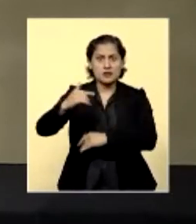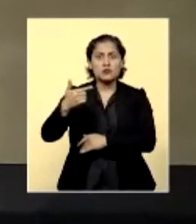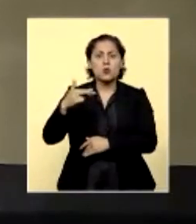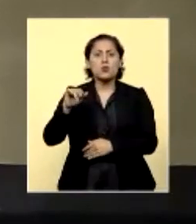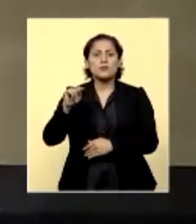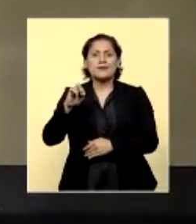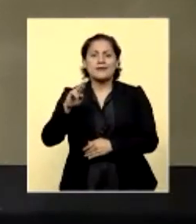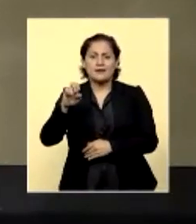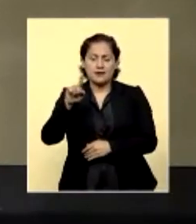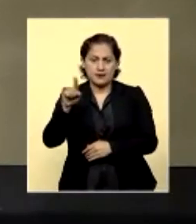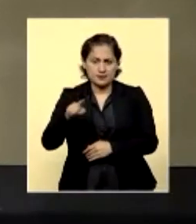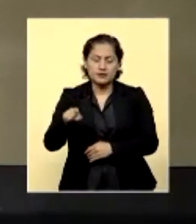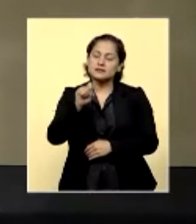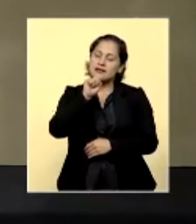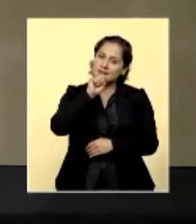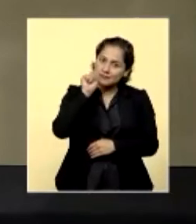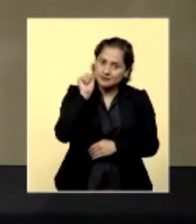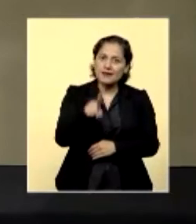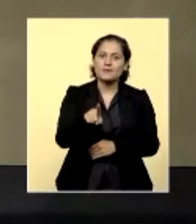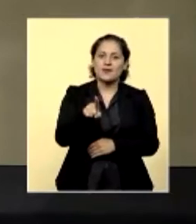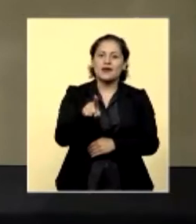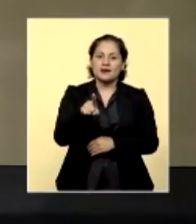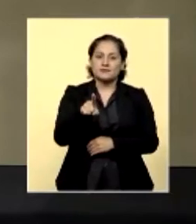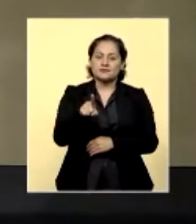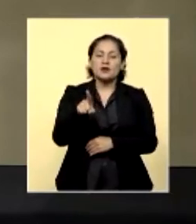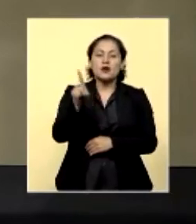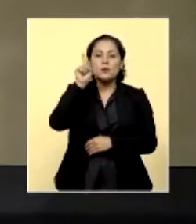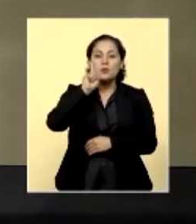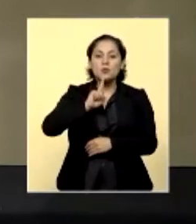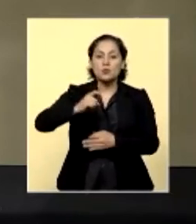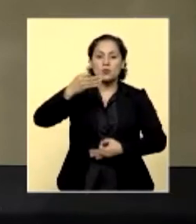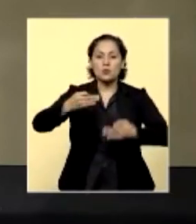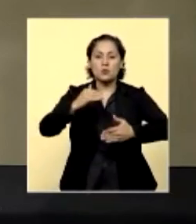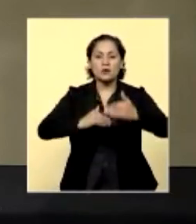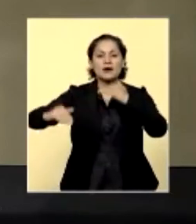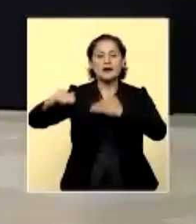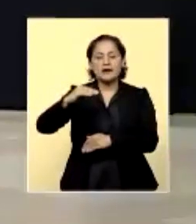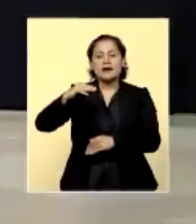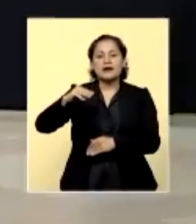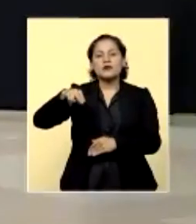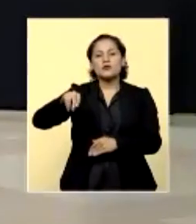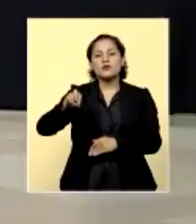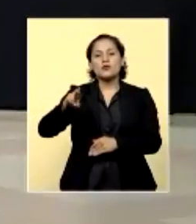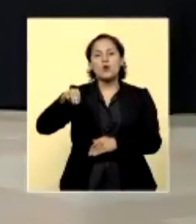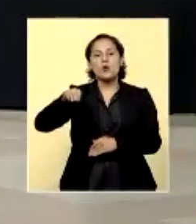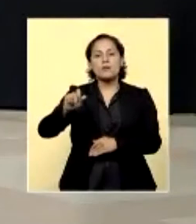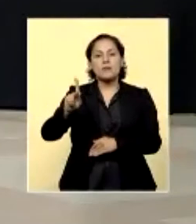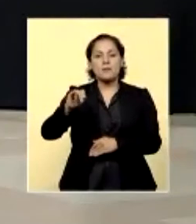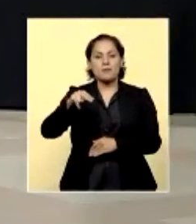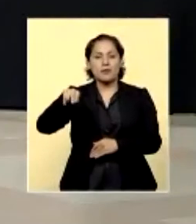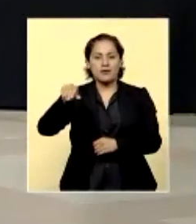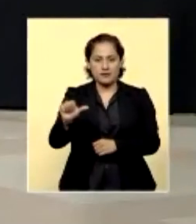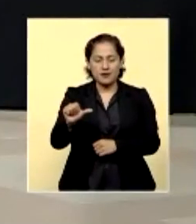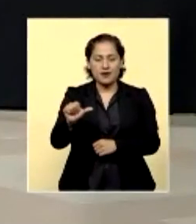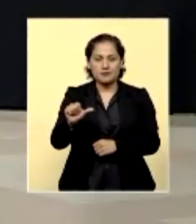también a ministra. Sino también Norma Piña. A la ministra Norma Piña. Que encantó a